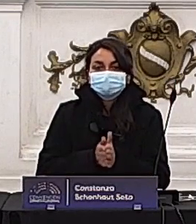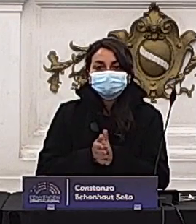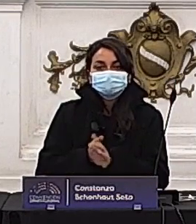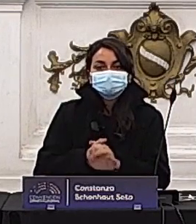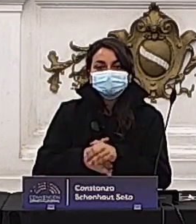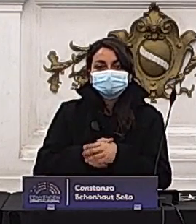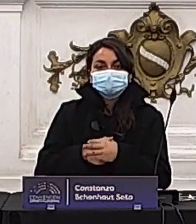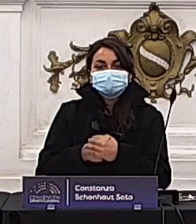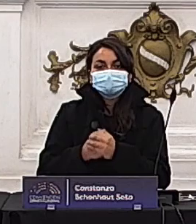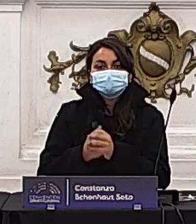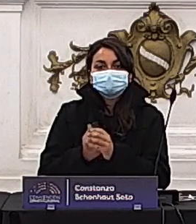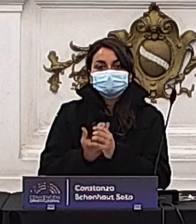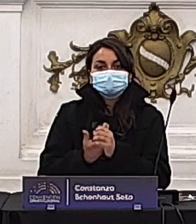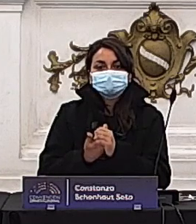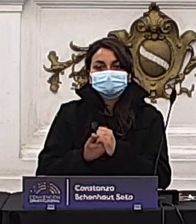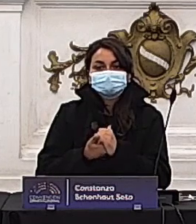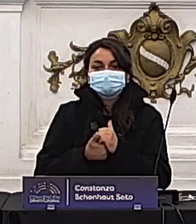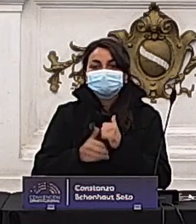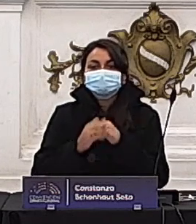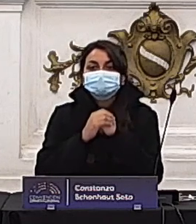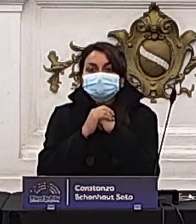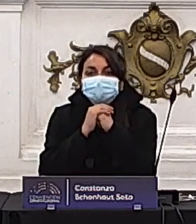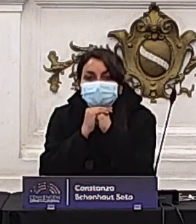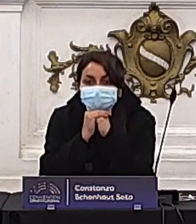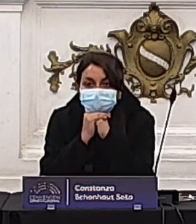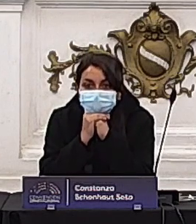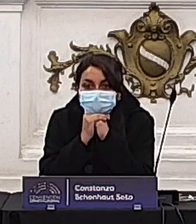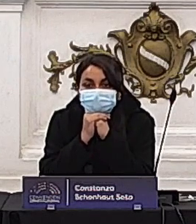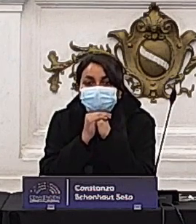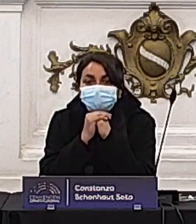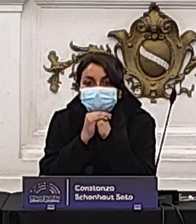No sé si Rodrigo quiere decir algo.